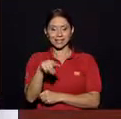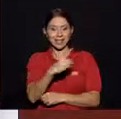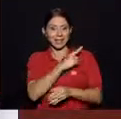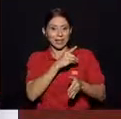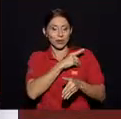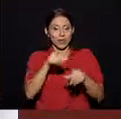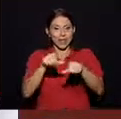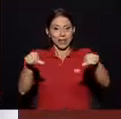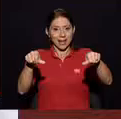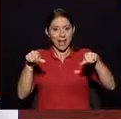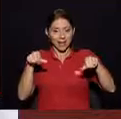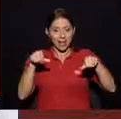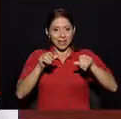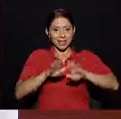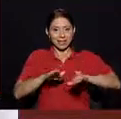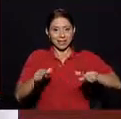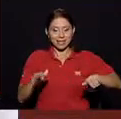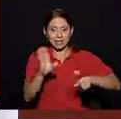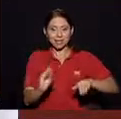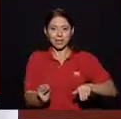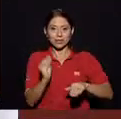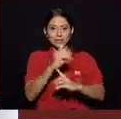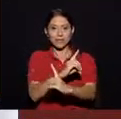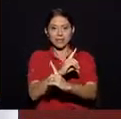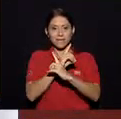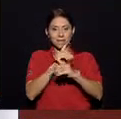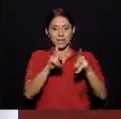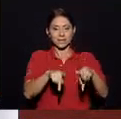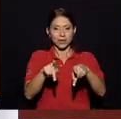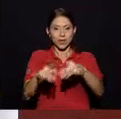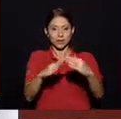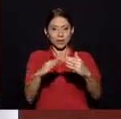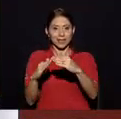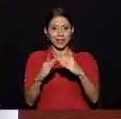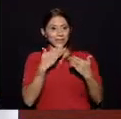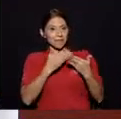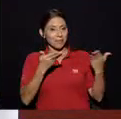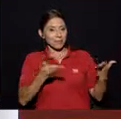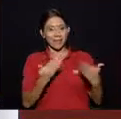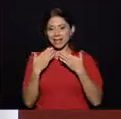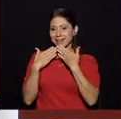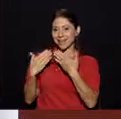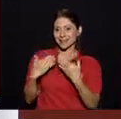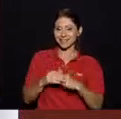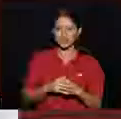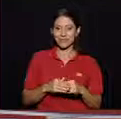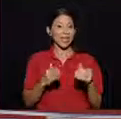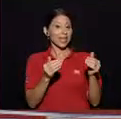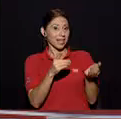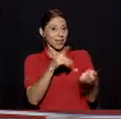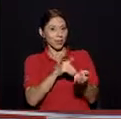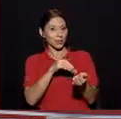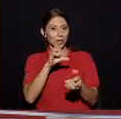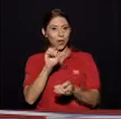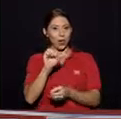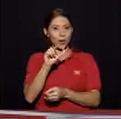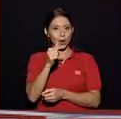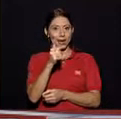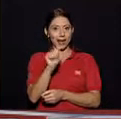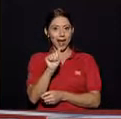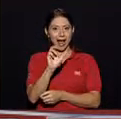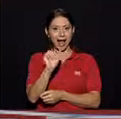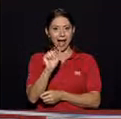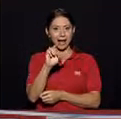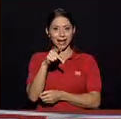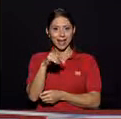niñez y adolescencia de la Defensoría de los Habitantes. Bienvenida, Laura. Muchísimas gracias, es un gusto. Y está con nosotros la doctora Olga Arguedas